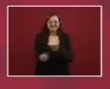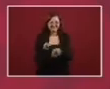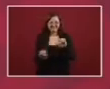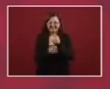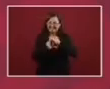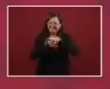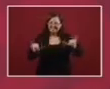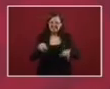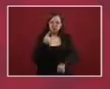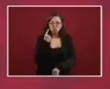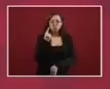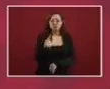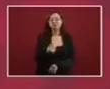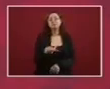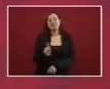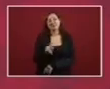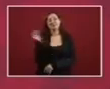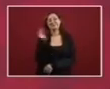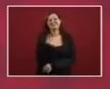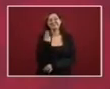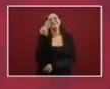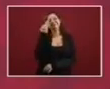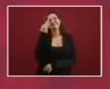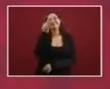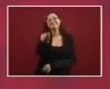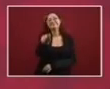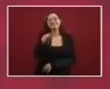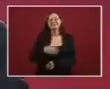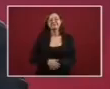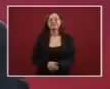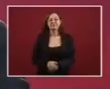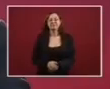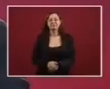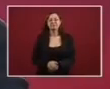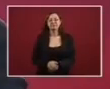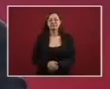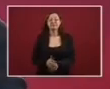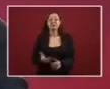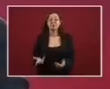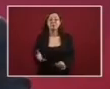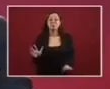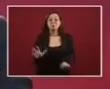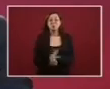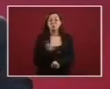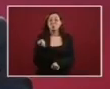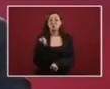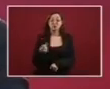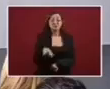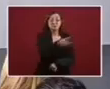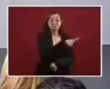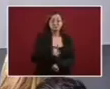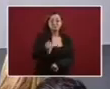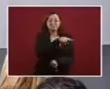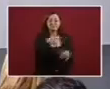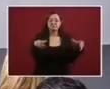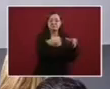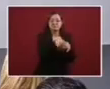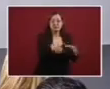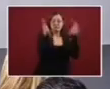por eso quiero el tiempo esa es la desesperación que tienen los conservadores